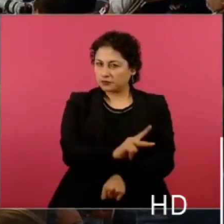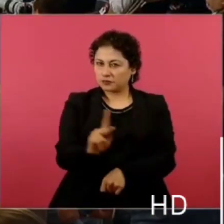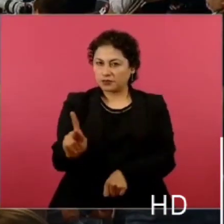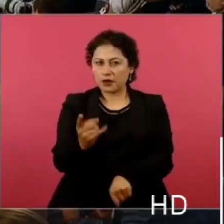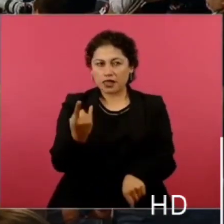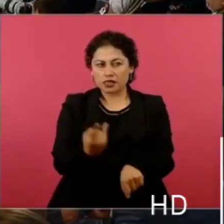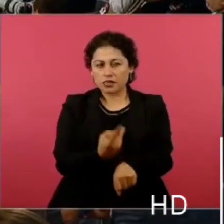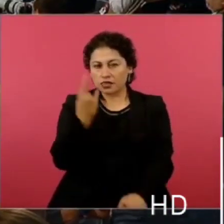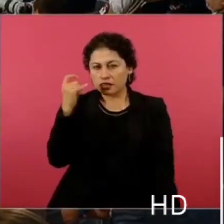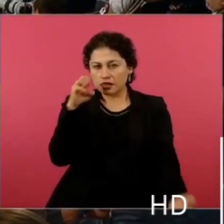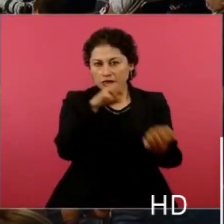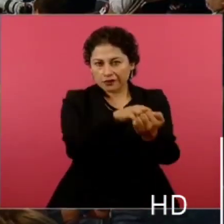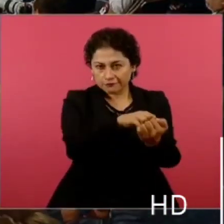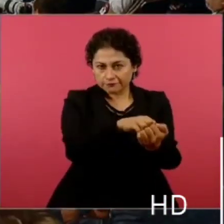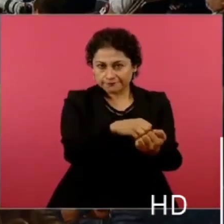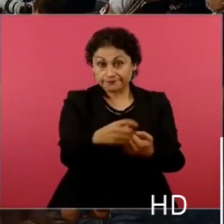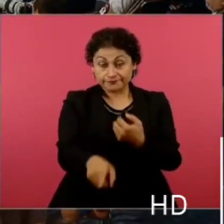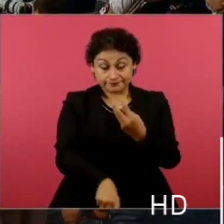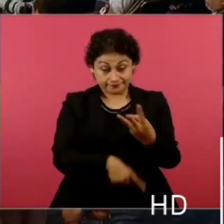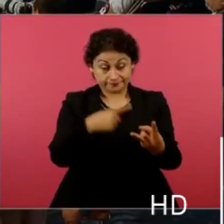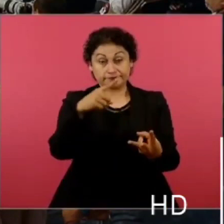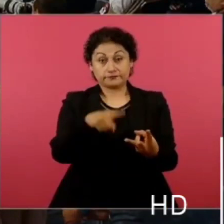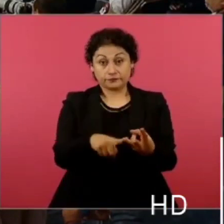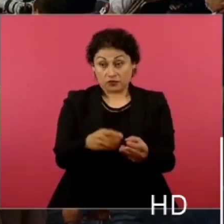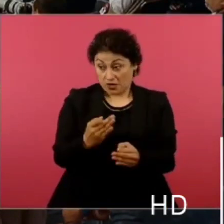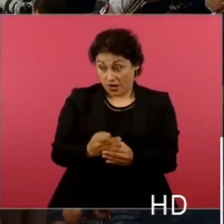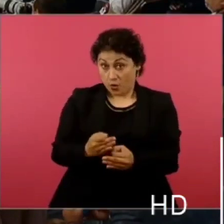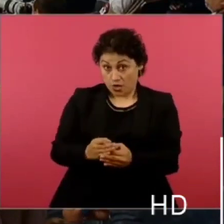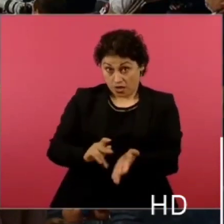vender otra